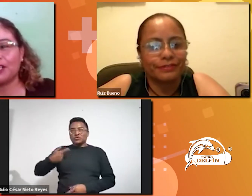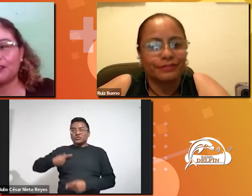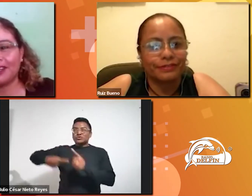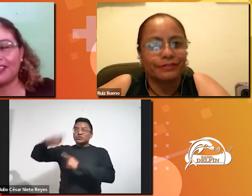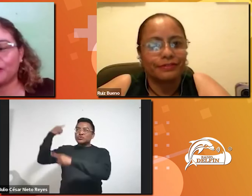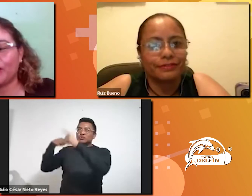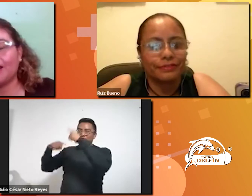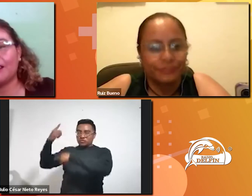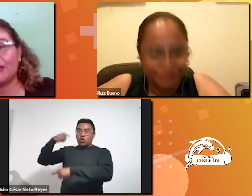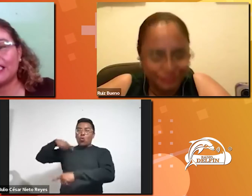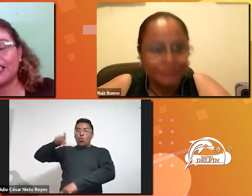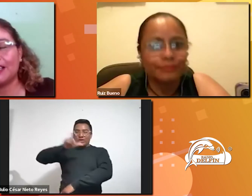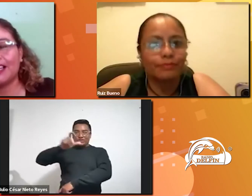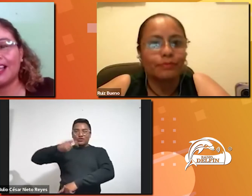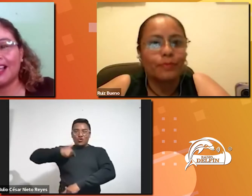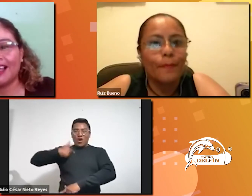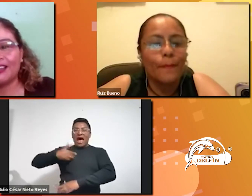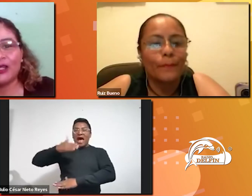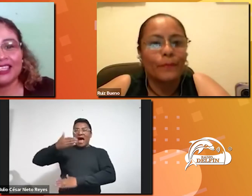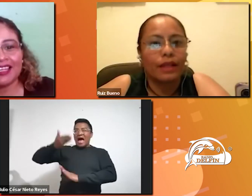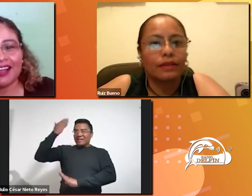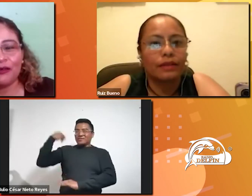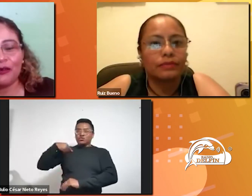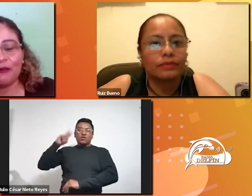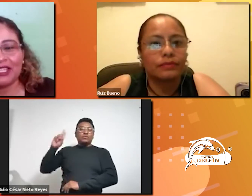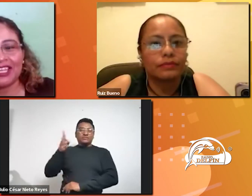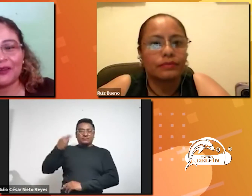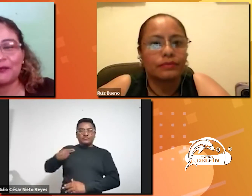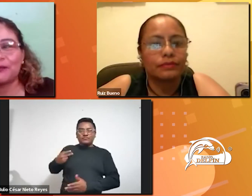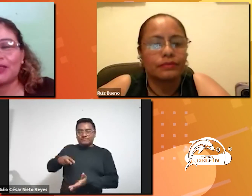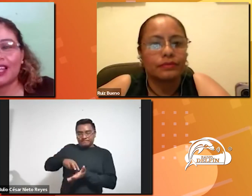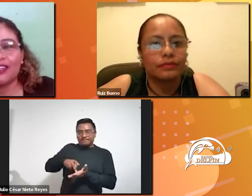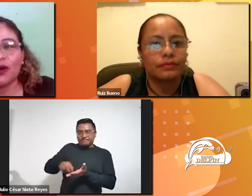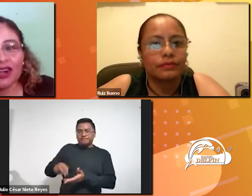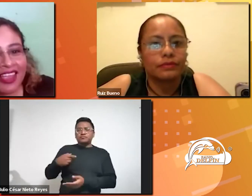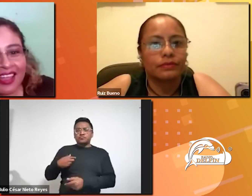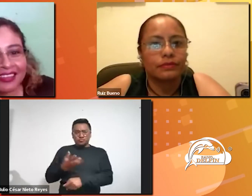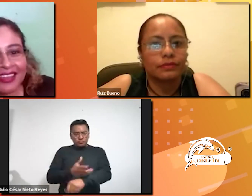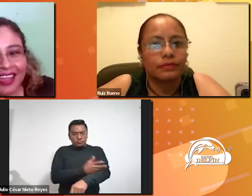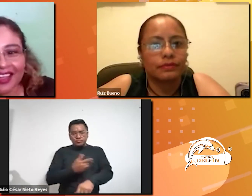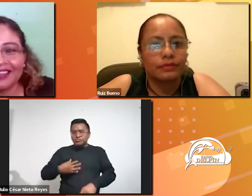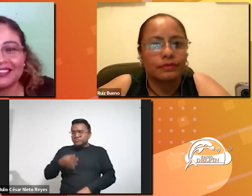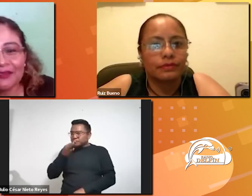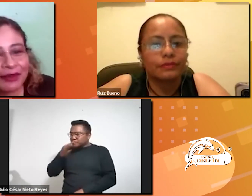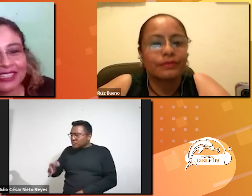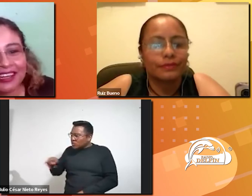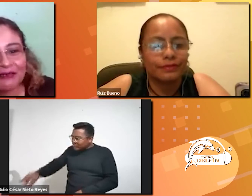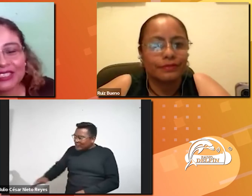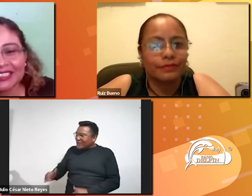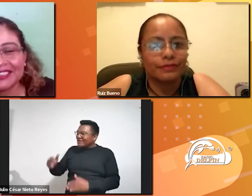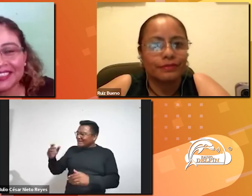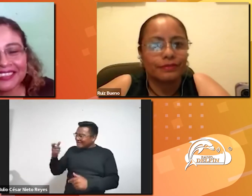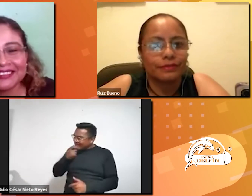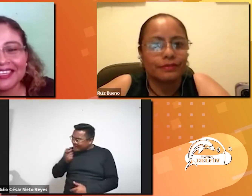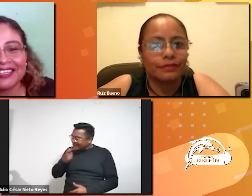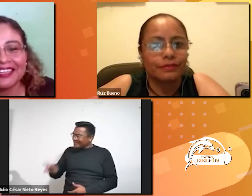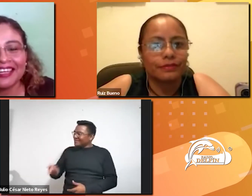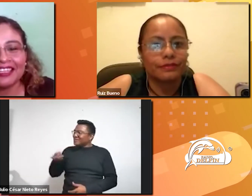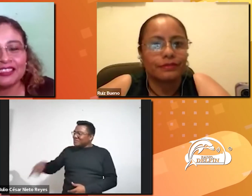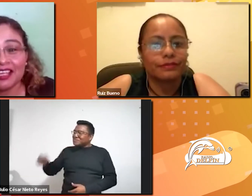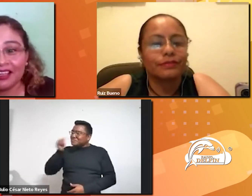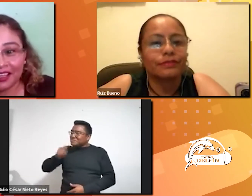caminaba en la escuela, en la universidad. Yo le dije a un compañero, le digo, ríete, siempre te la pasas